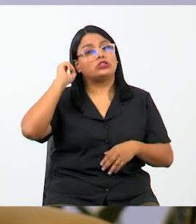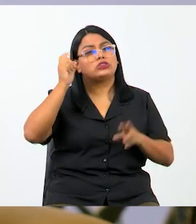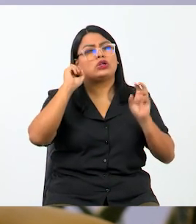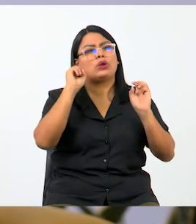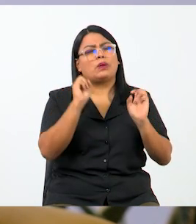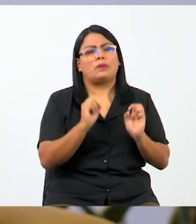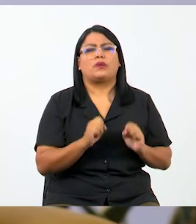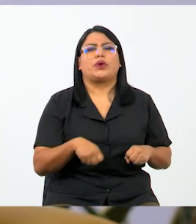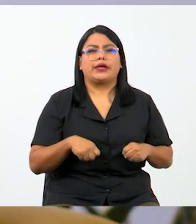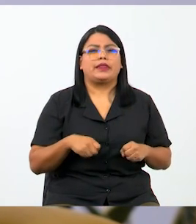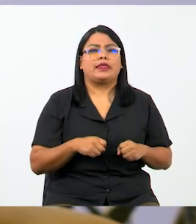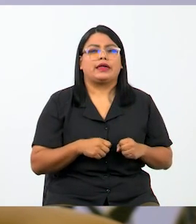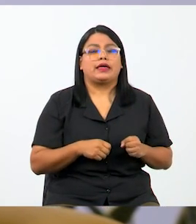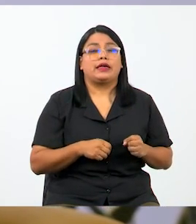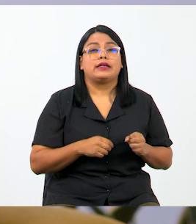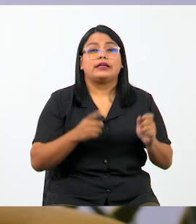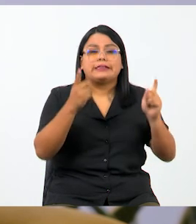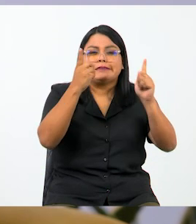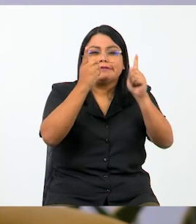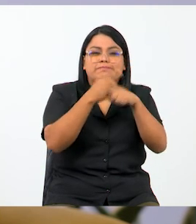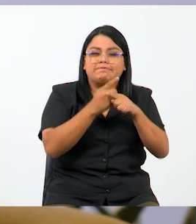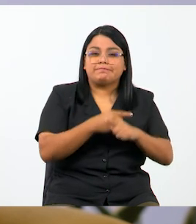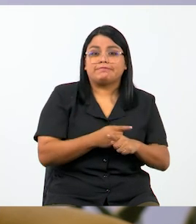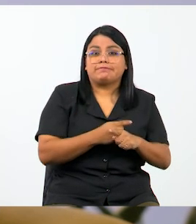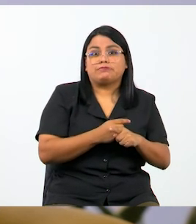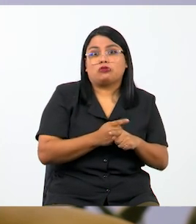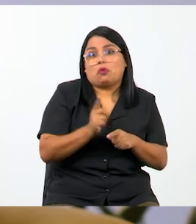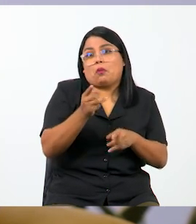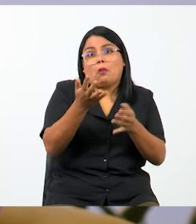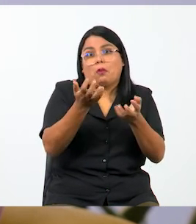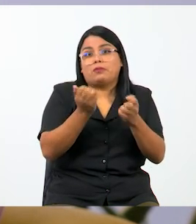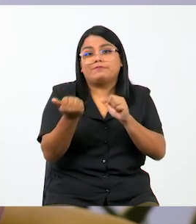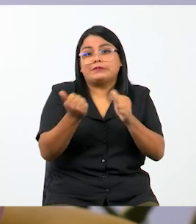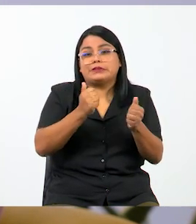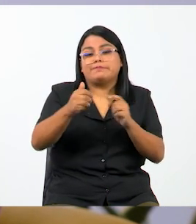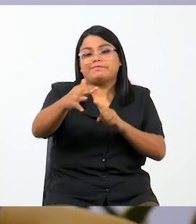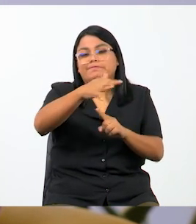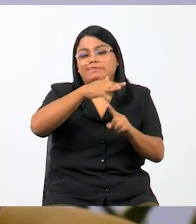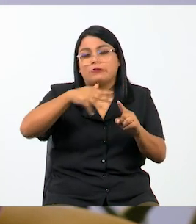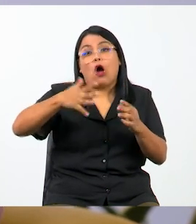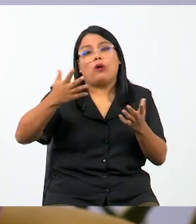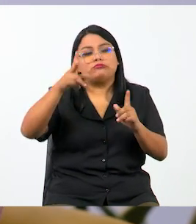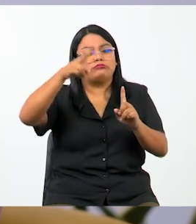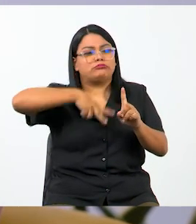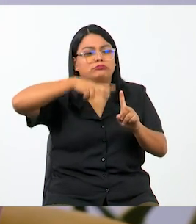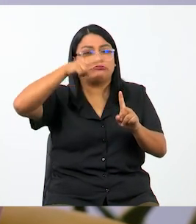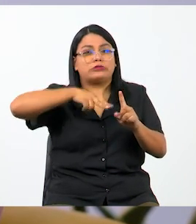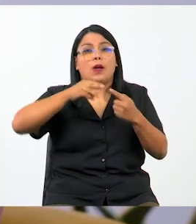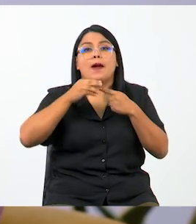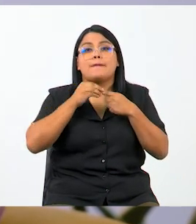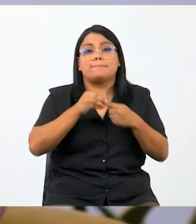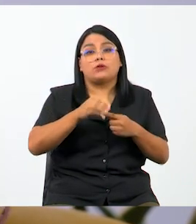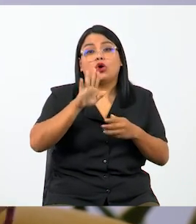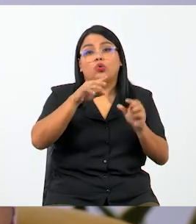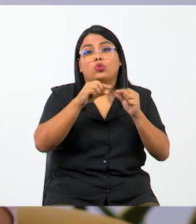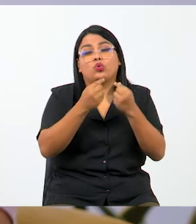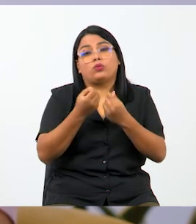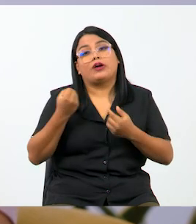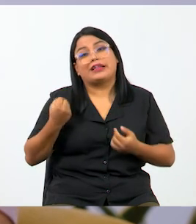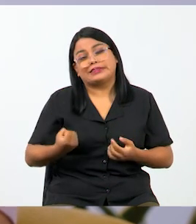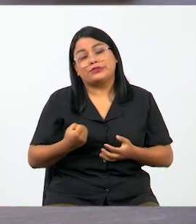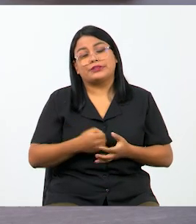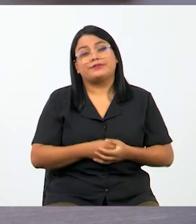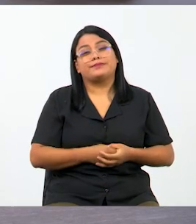adecuaciones que considere necesarias de acuerdo a las características específicas de sus estudiantes.